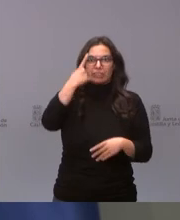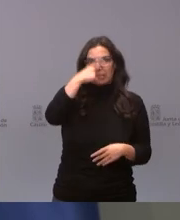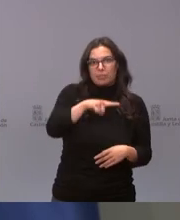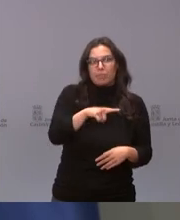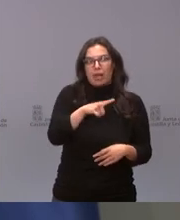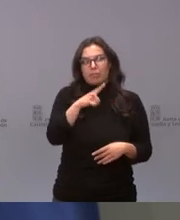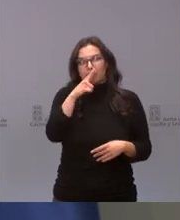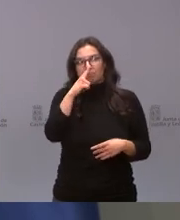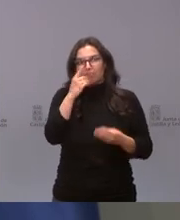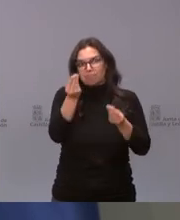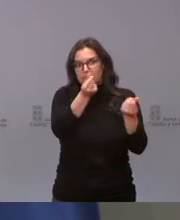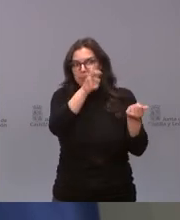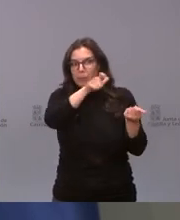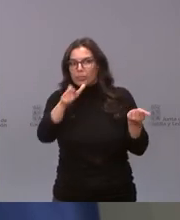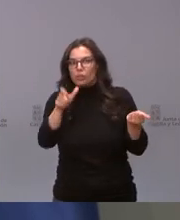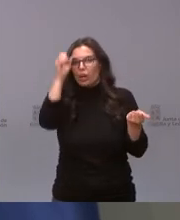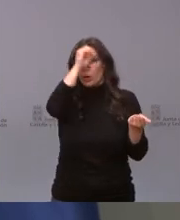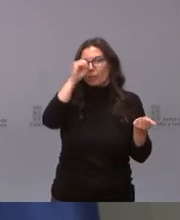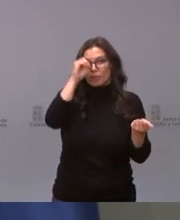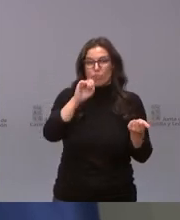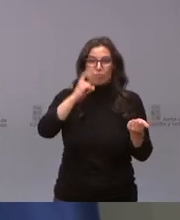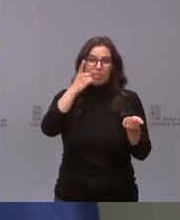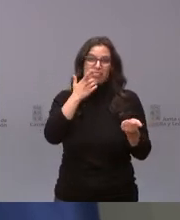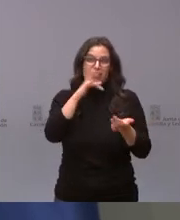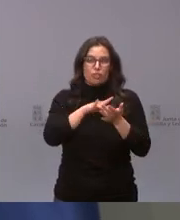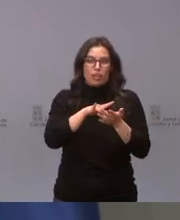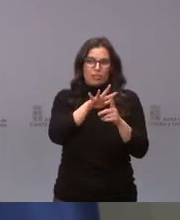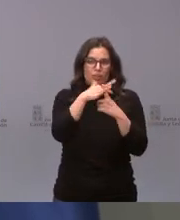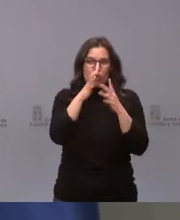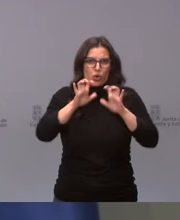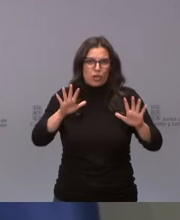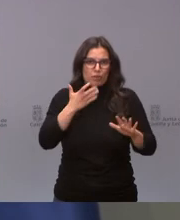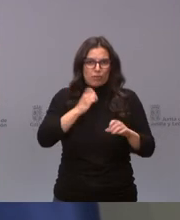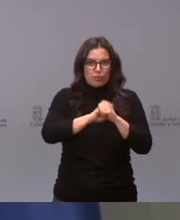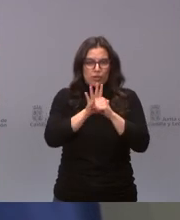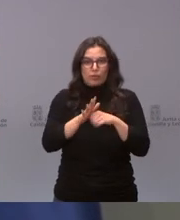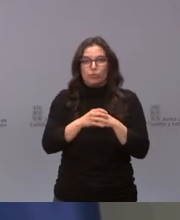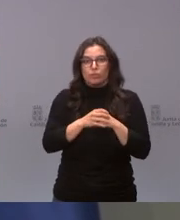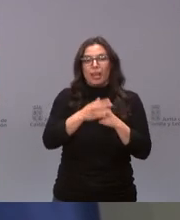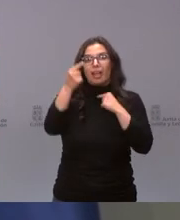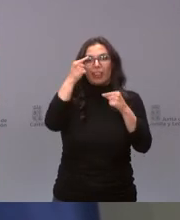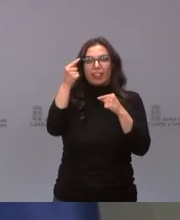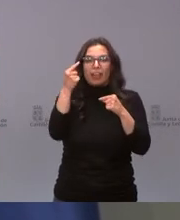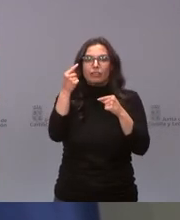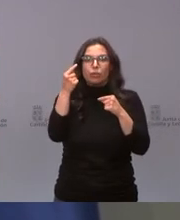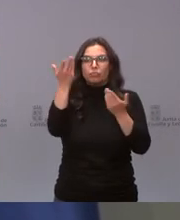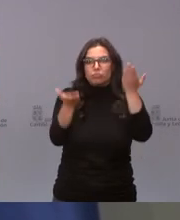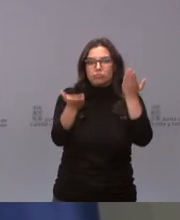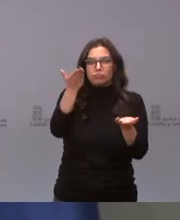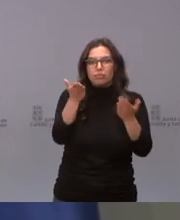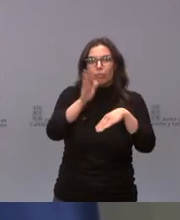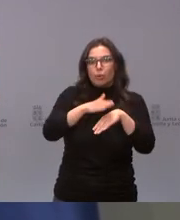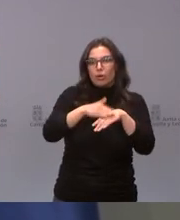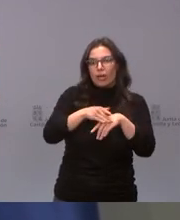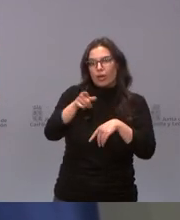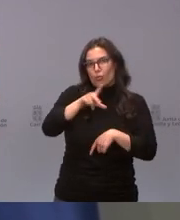cómo está la población, sobre todo cuando está sufriendo una tragedia como esta. ¿Por qué se cruzan los datos? Hombre, esto creo que lo sabe usted y lo saben todos los que